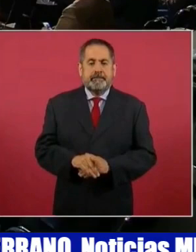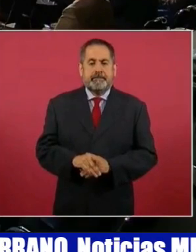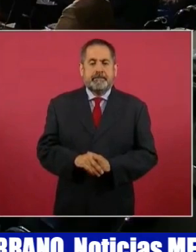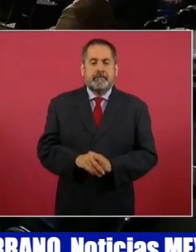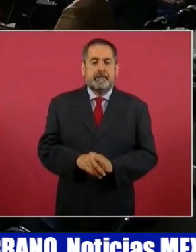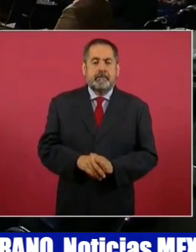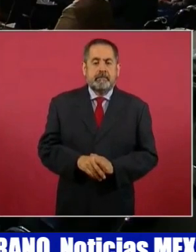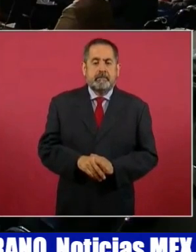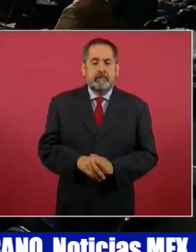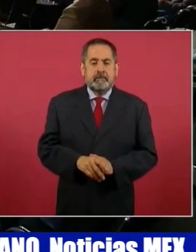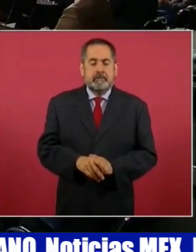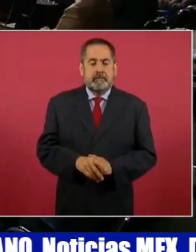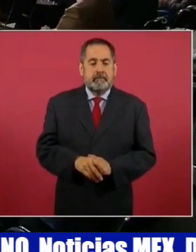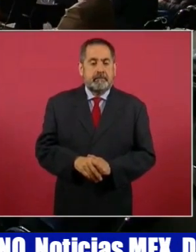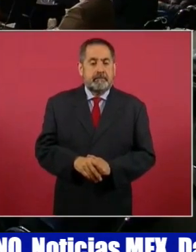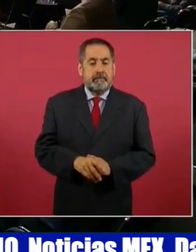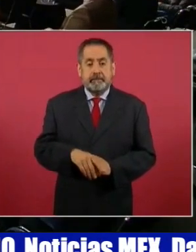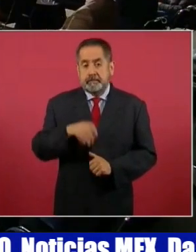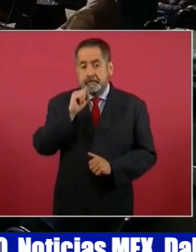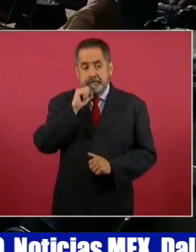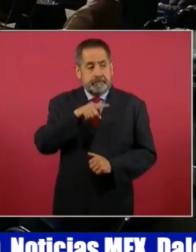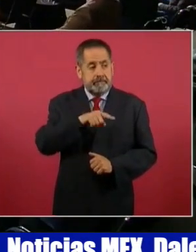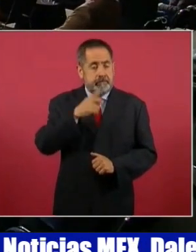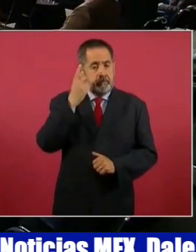Y empresarios